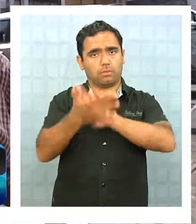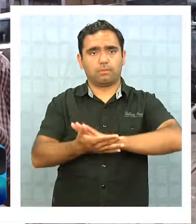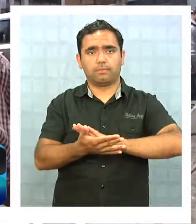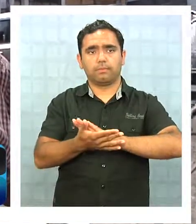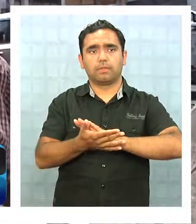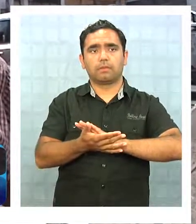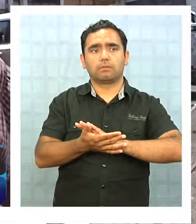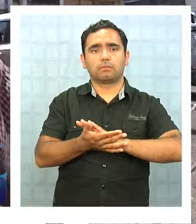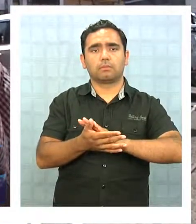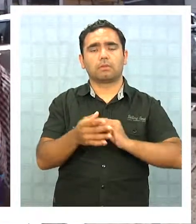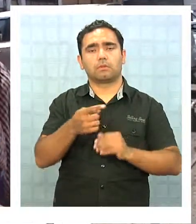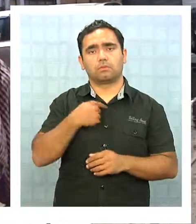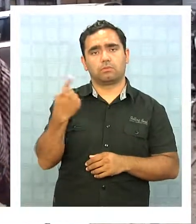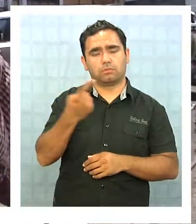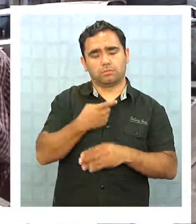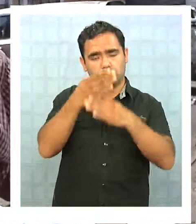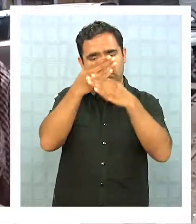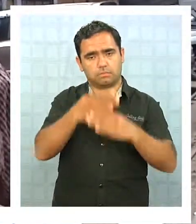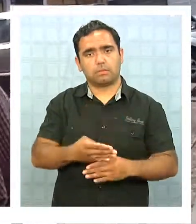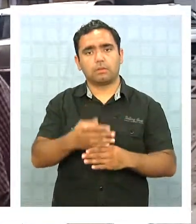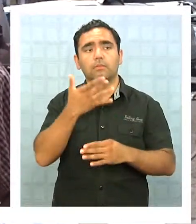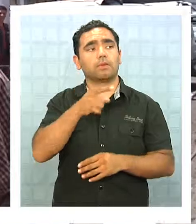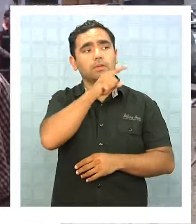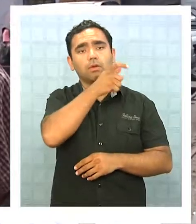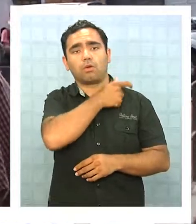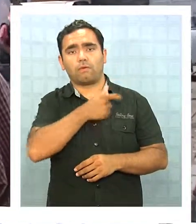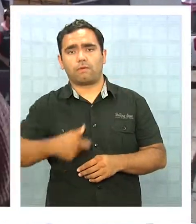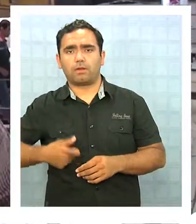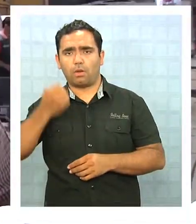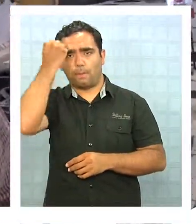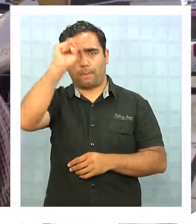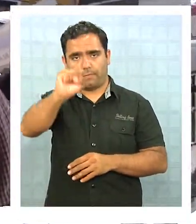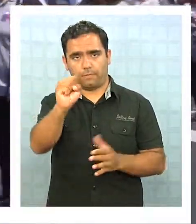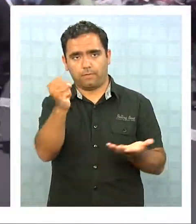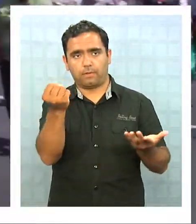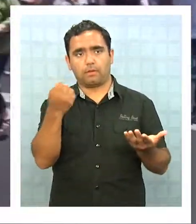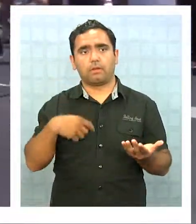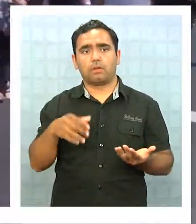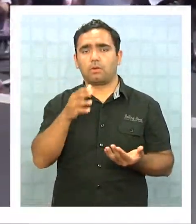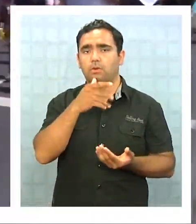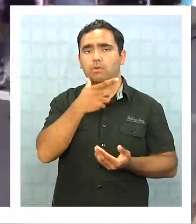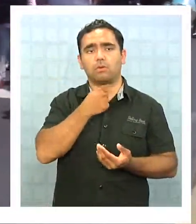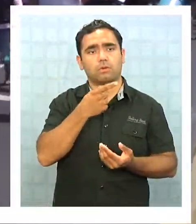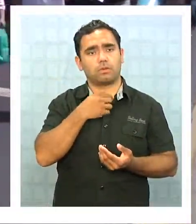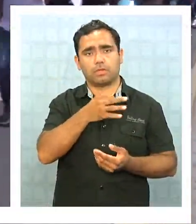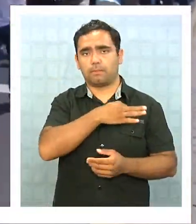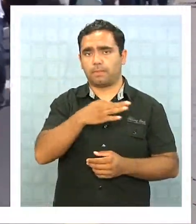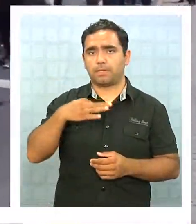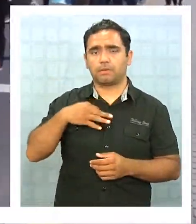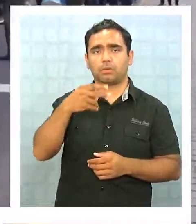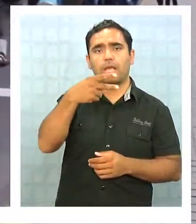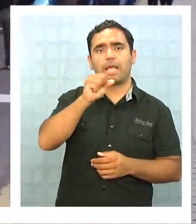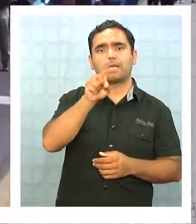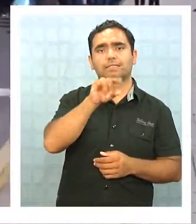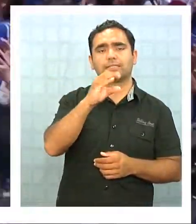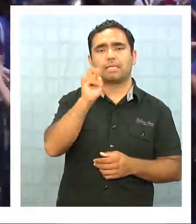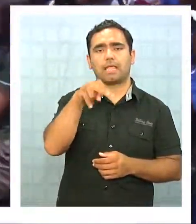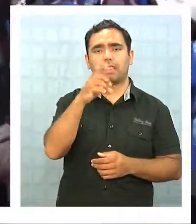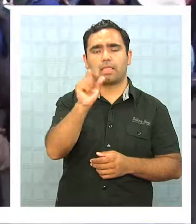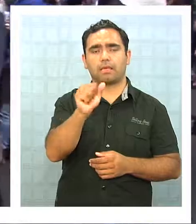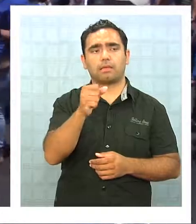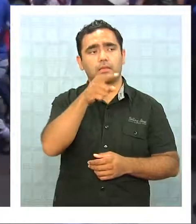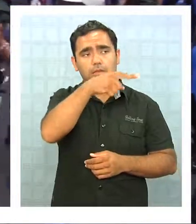Hemos radicalizado nuestra postura porque el gobierno ha sido testarudo, ha habido una tosudez total del ministro de Hacienda. El ministro